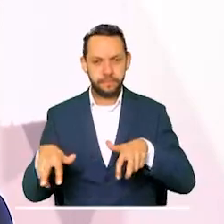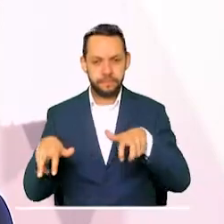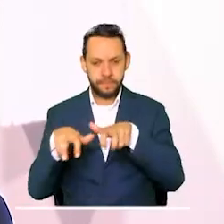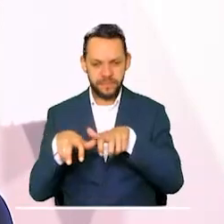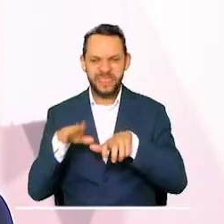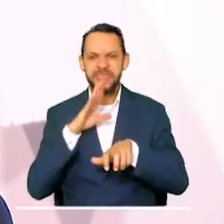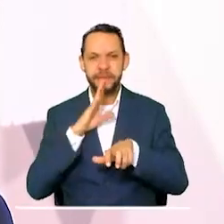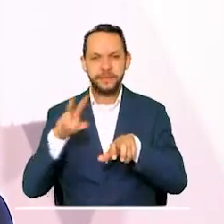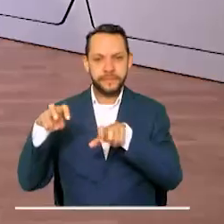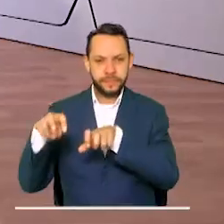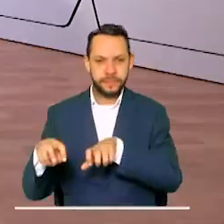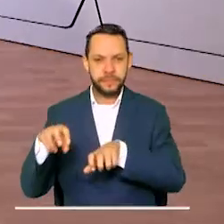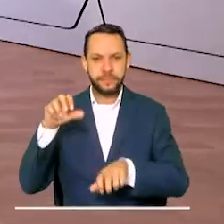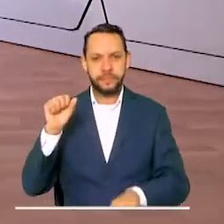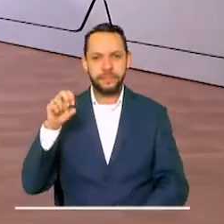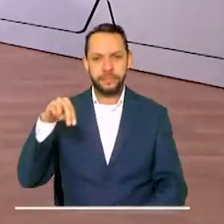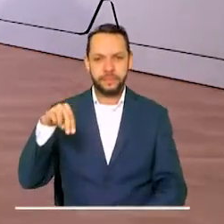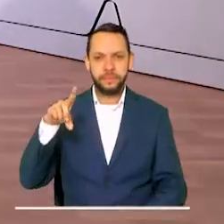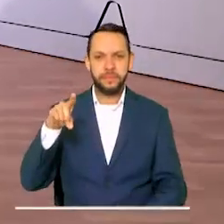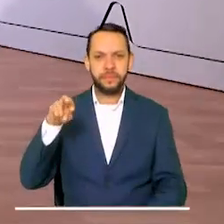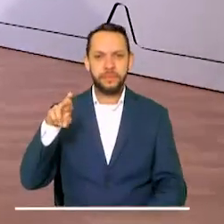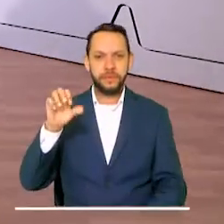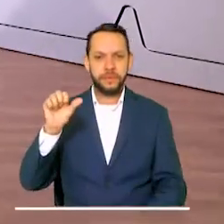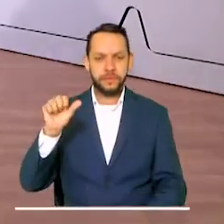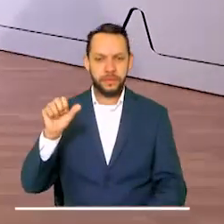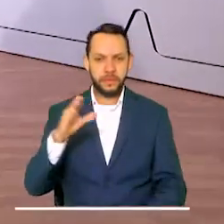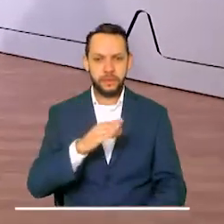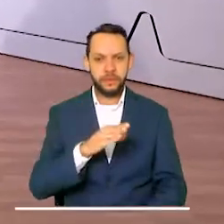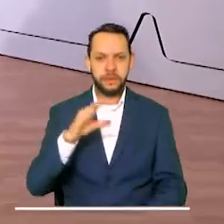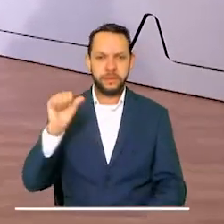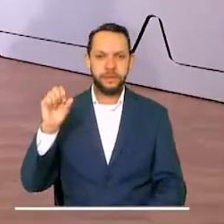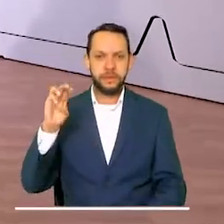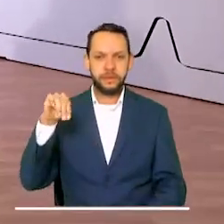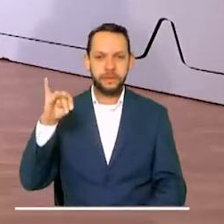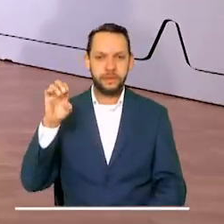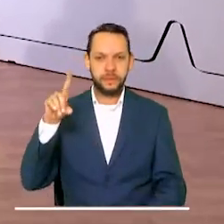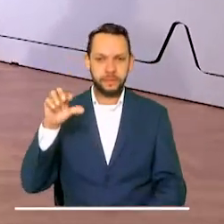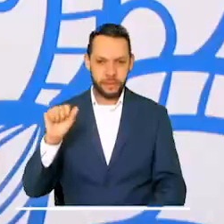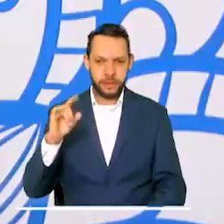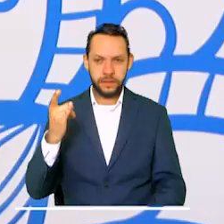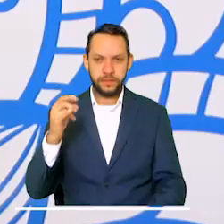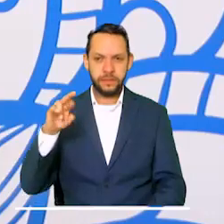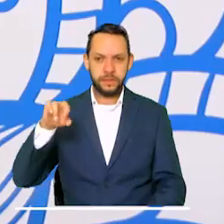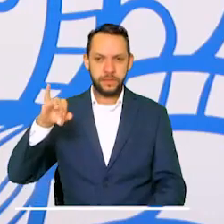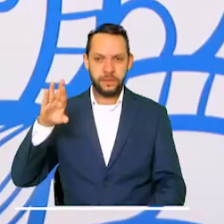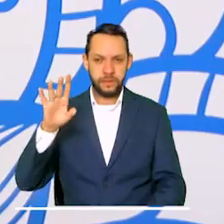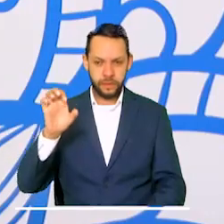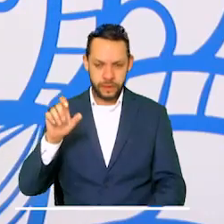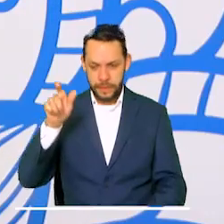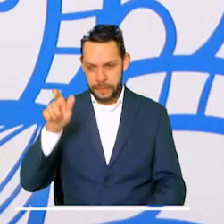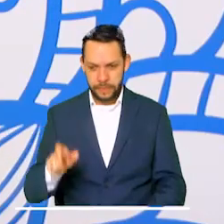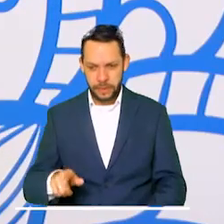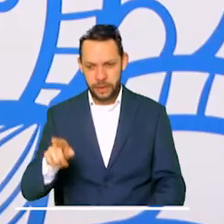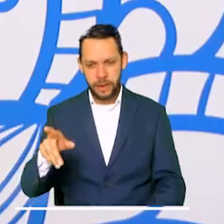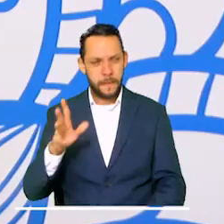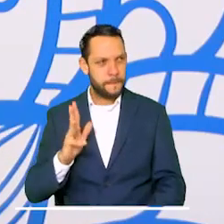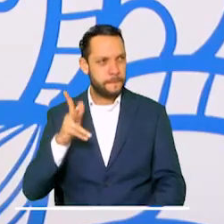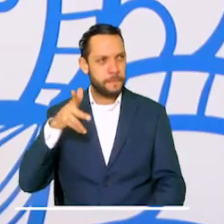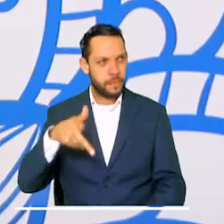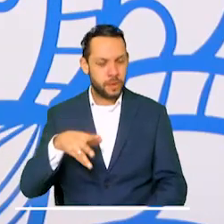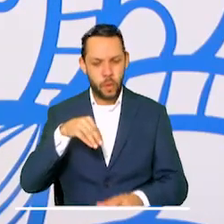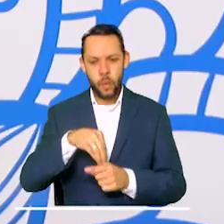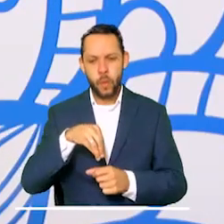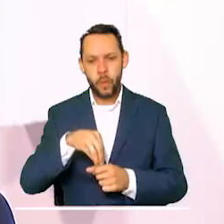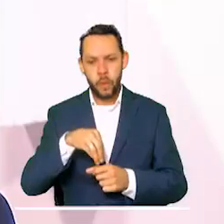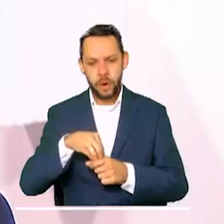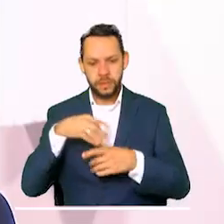doctora Andrea Camila Uribe. Es una persona muy querida porque es médica integrativa del Parque de la Salud